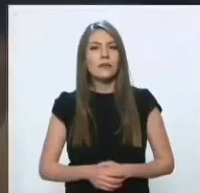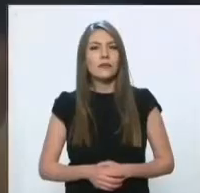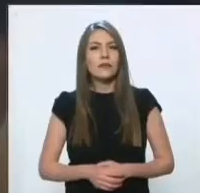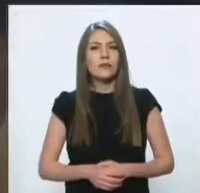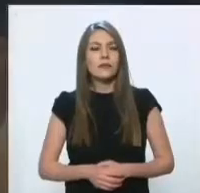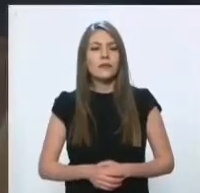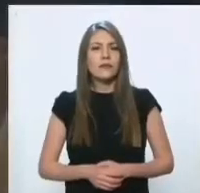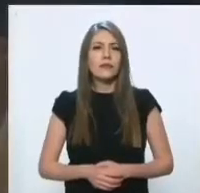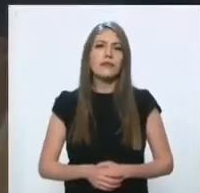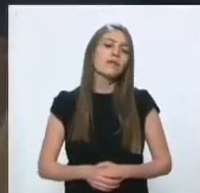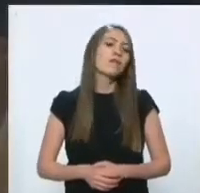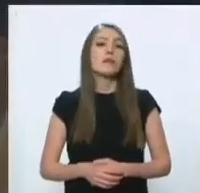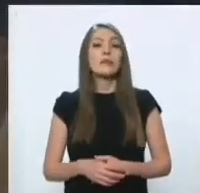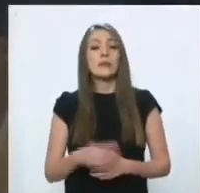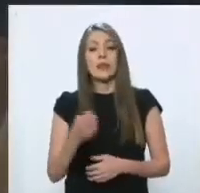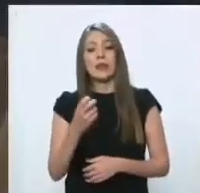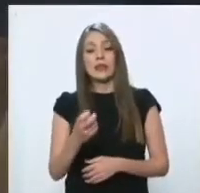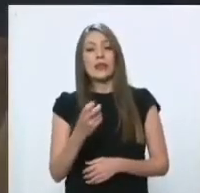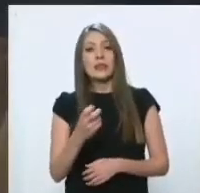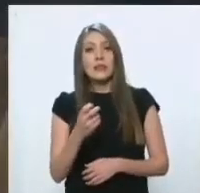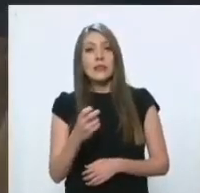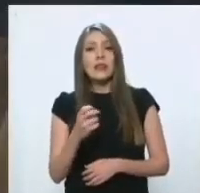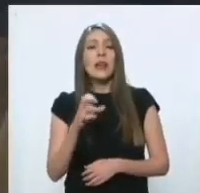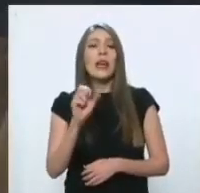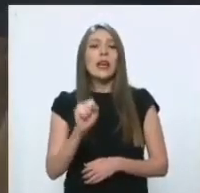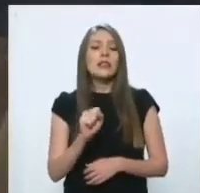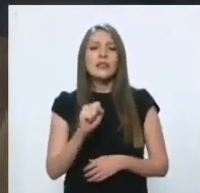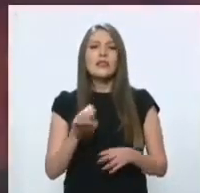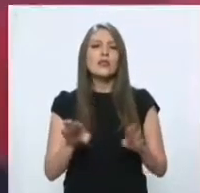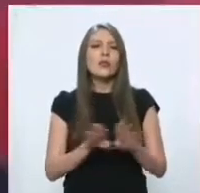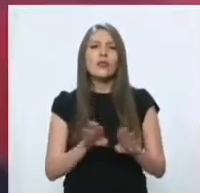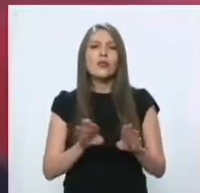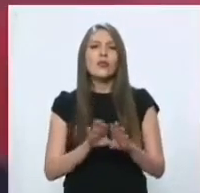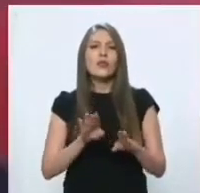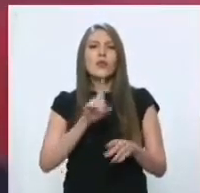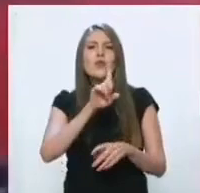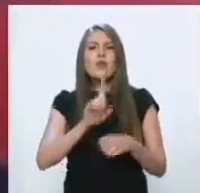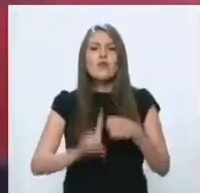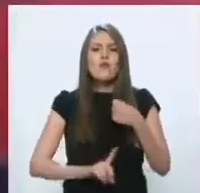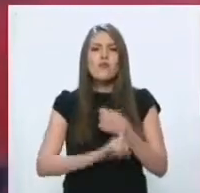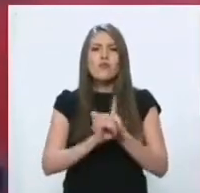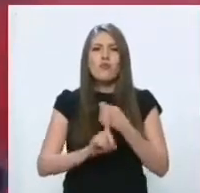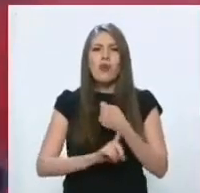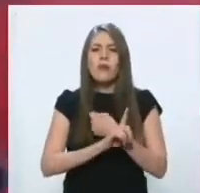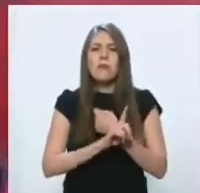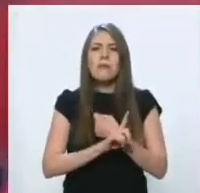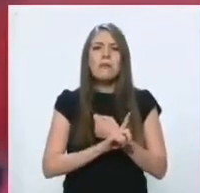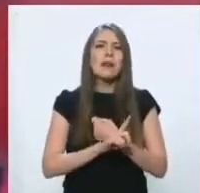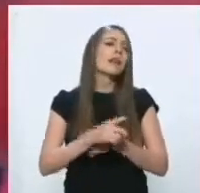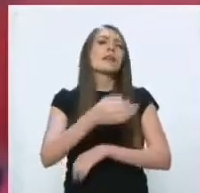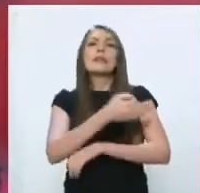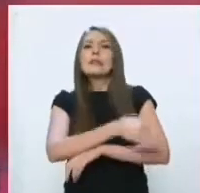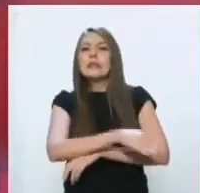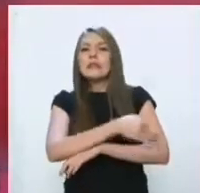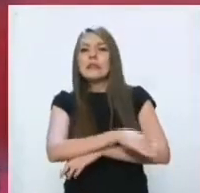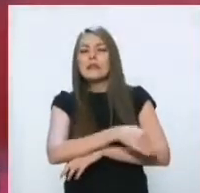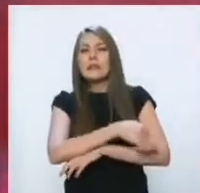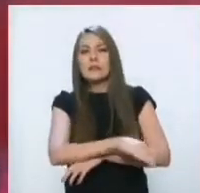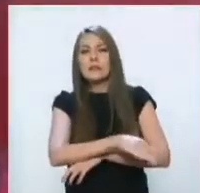de una situación pasajera, una crisis